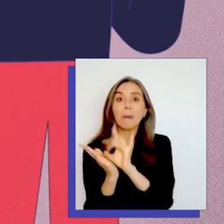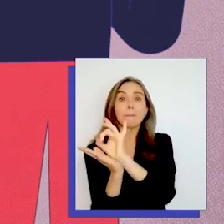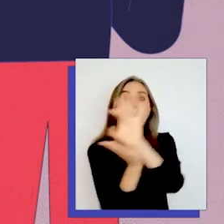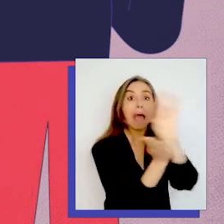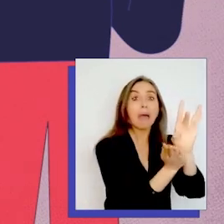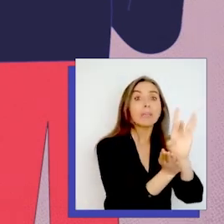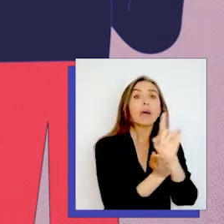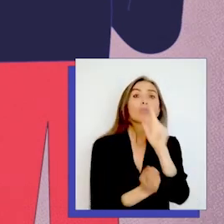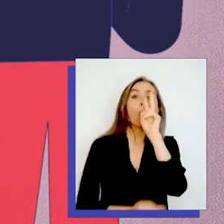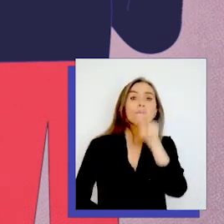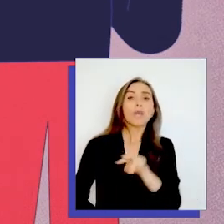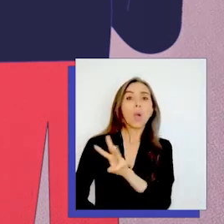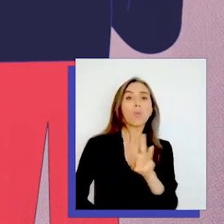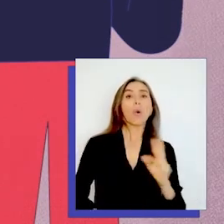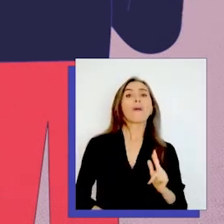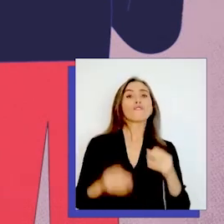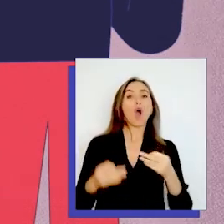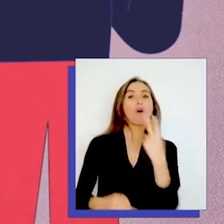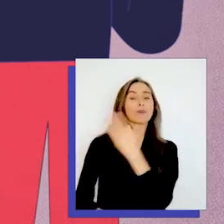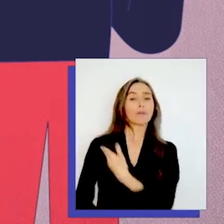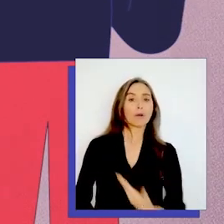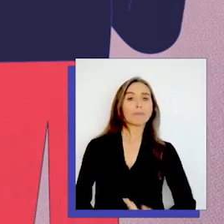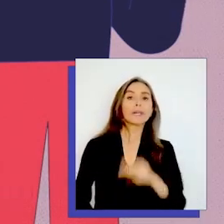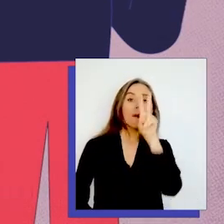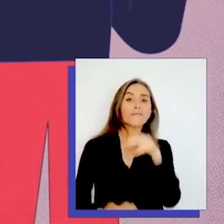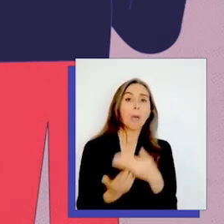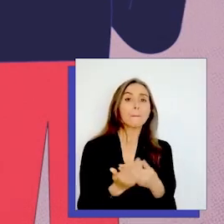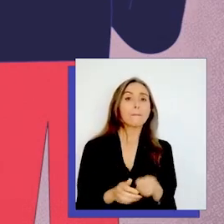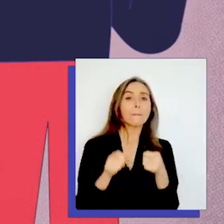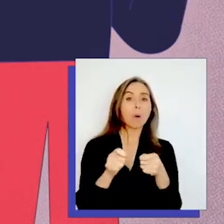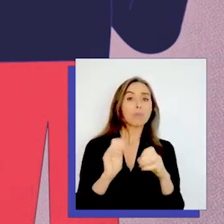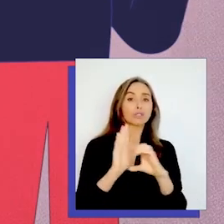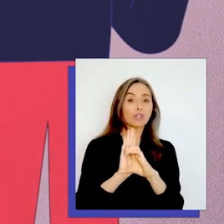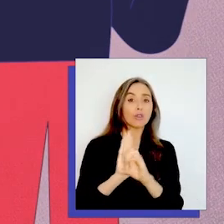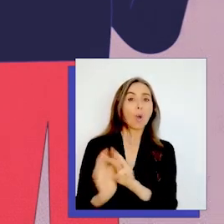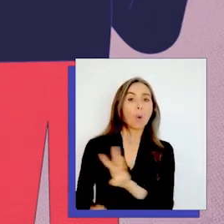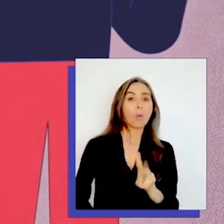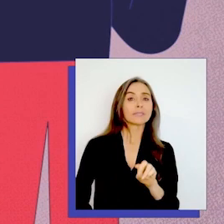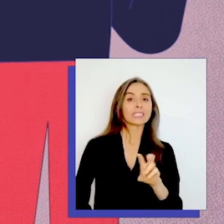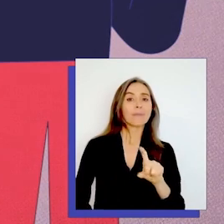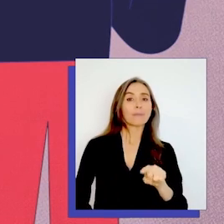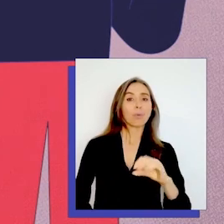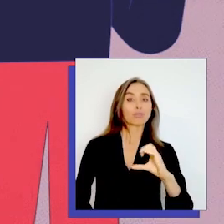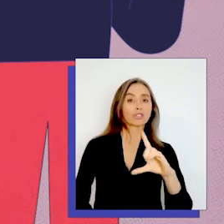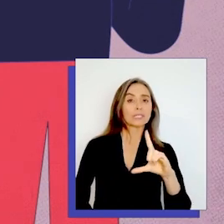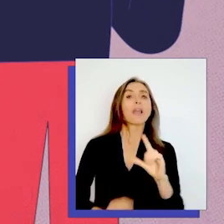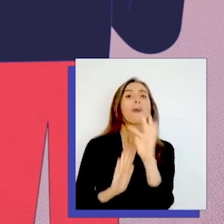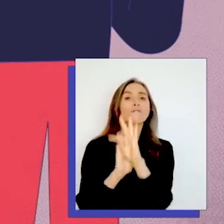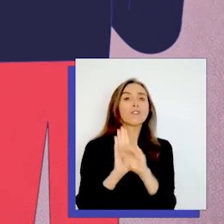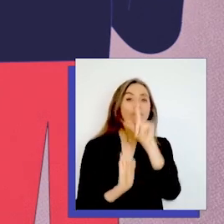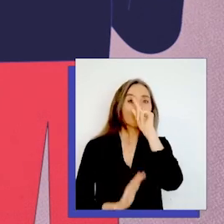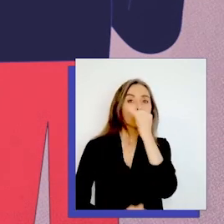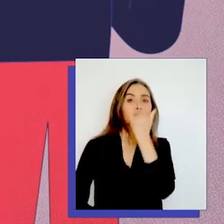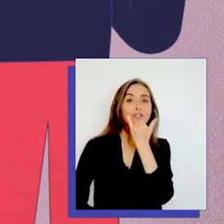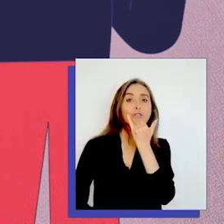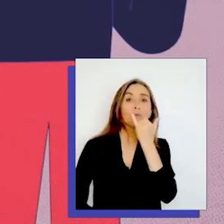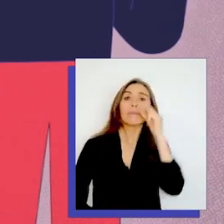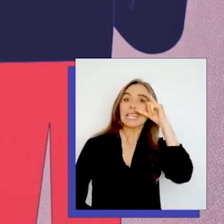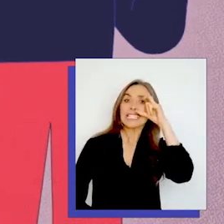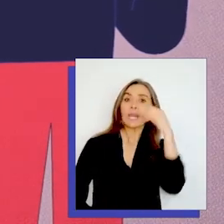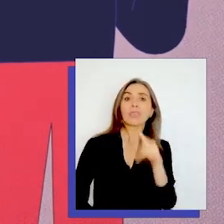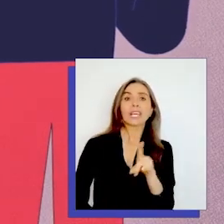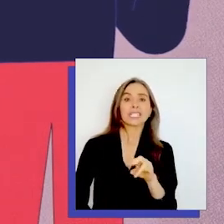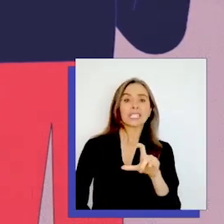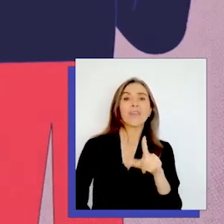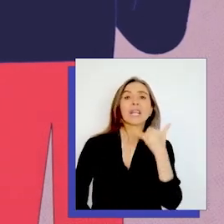eso, revisa la propuesta de texto constitucional en CERVEL.cl e infórmate en las redes sociales verificadas de CERVEL o llamando al